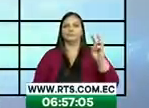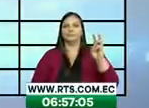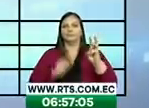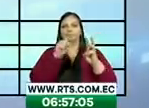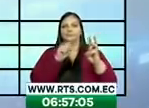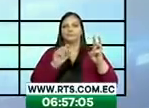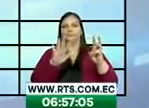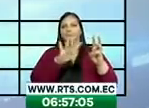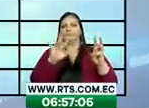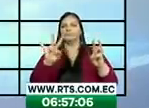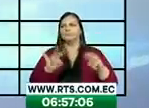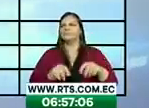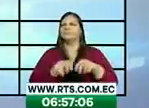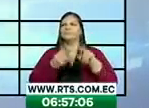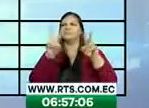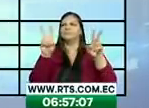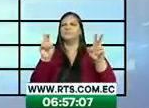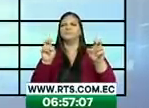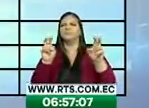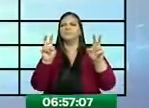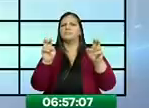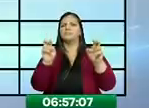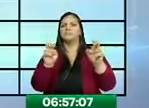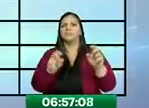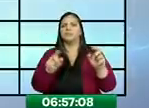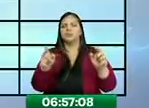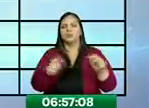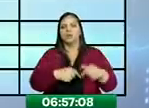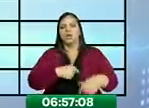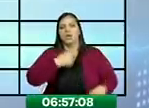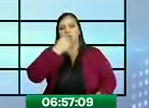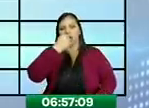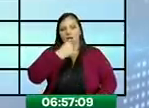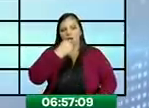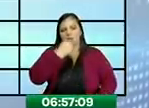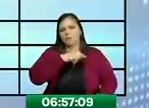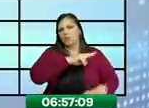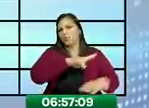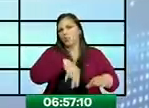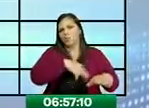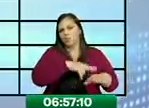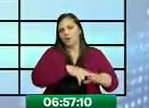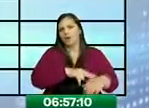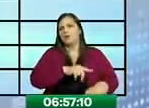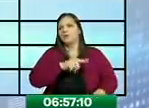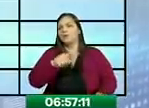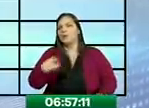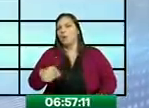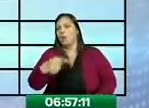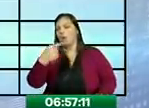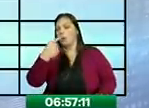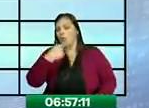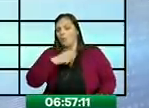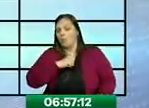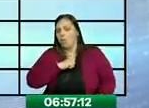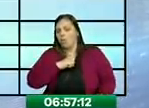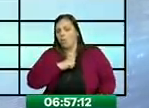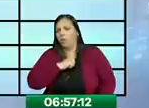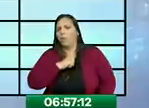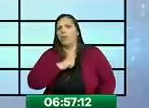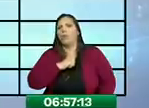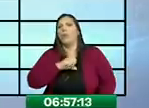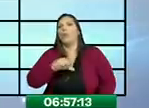está. ¿Cómo poder diferenciar los síntomas? Ahí está, la fiebre, los síntomas, si es